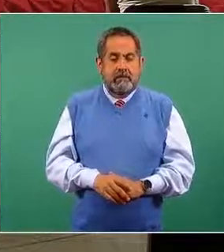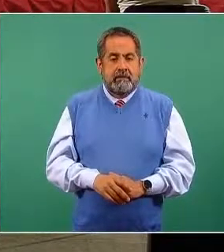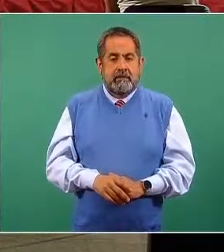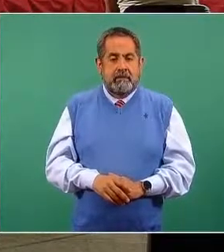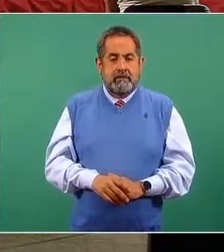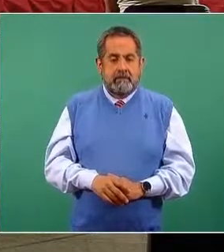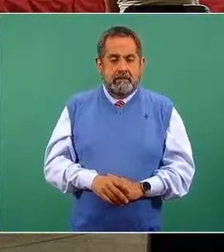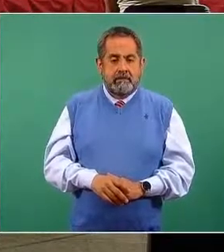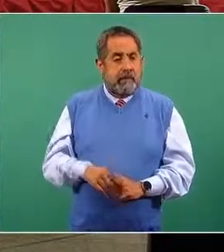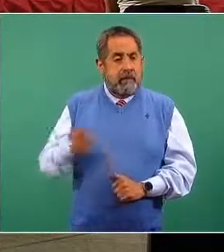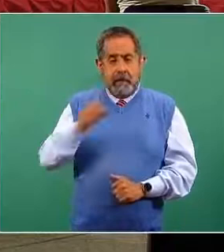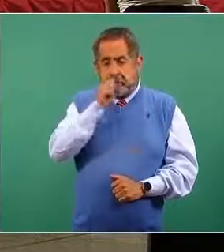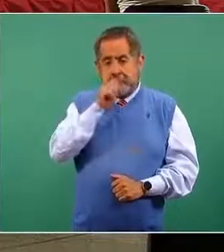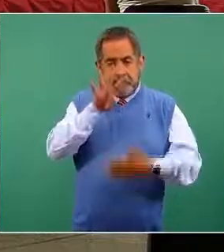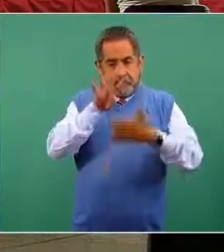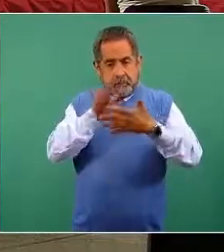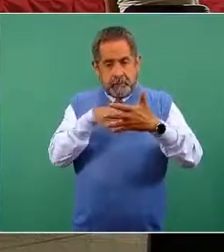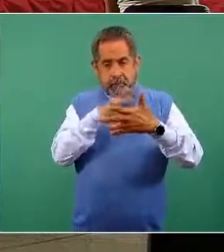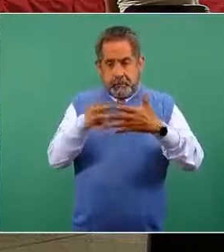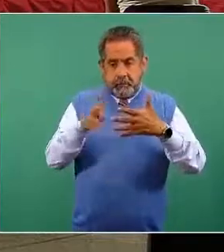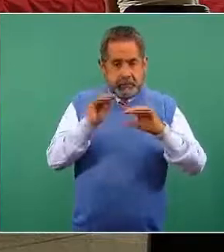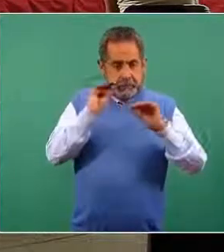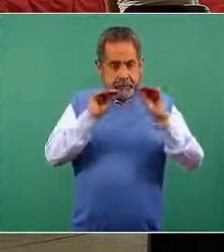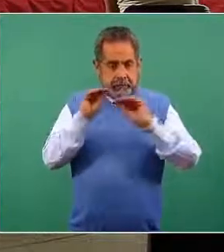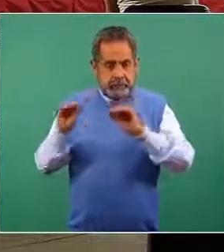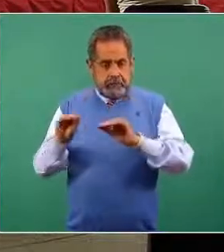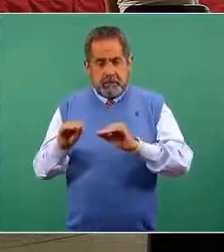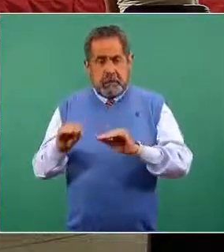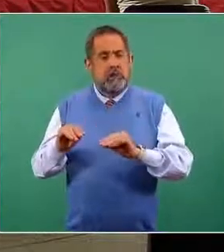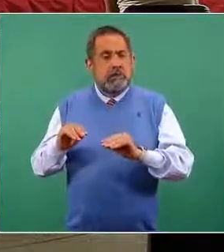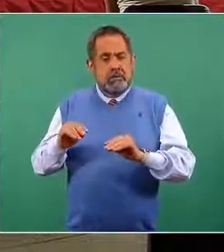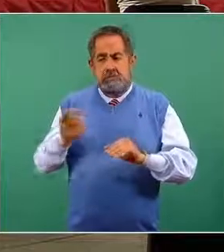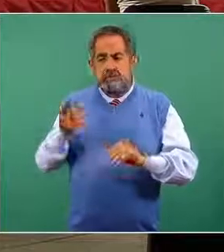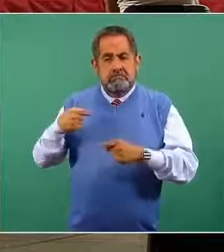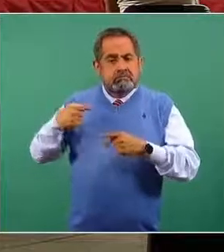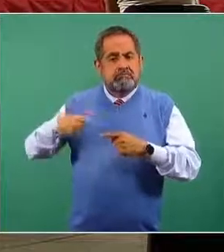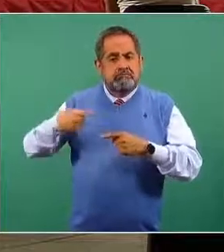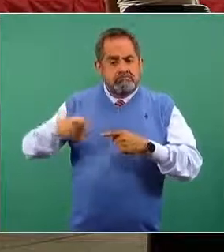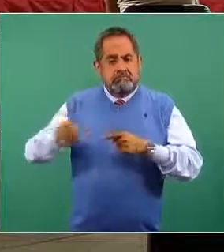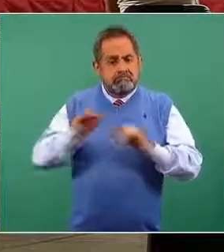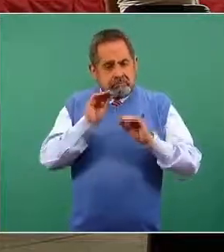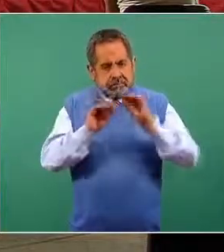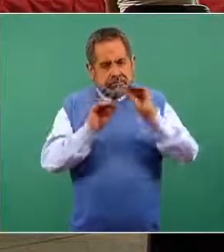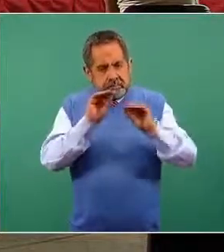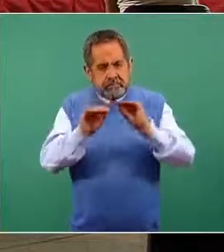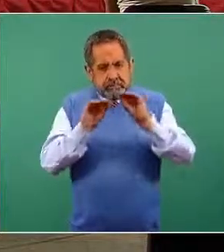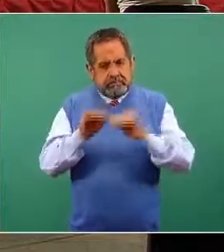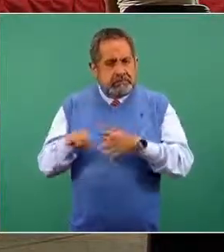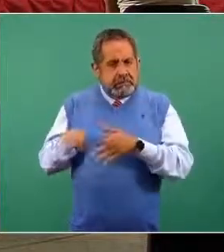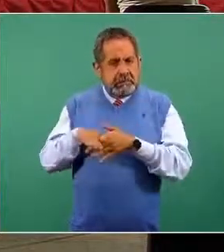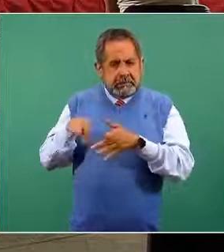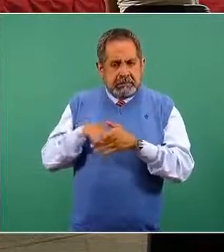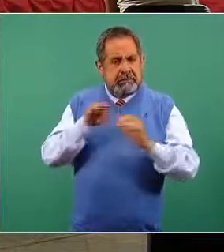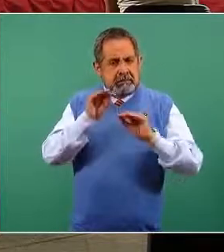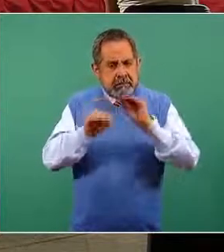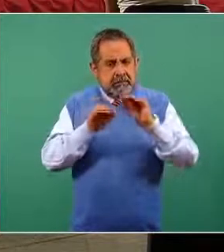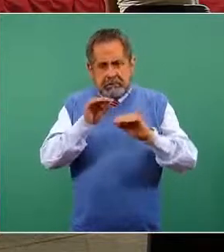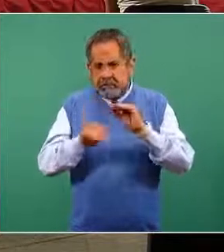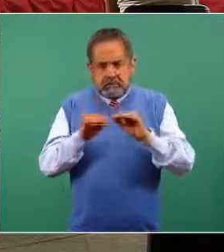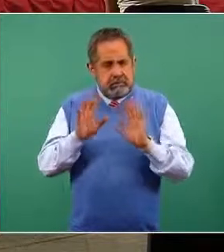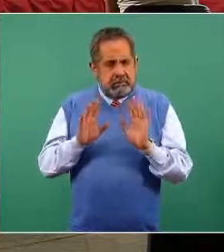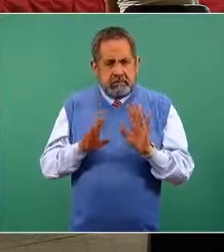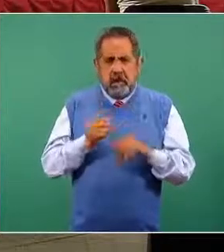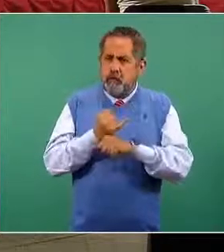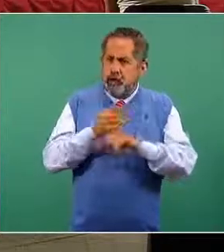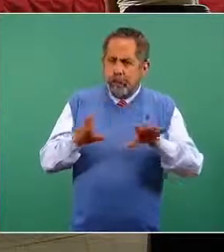Y aquí está una tabla donde vamos actualizando de manera continua, en tiempo real,